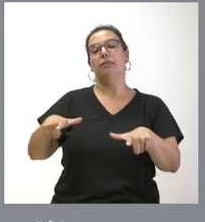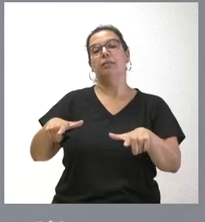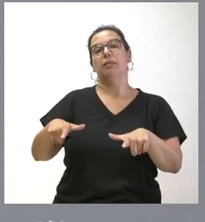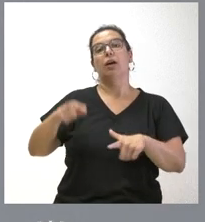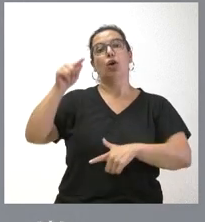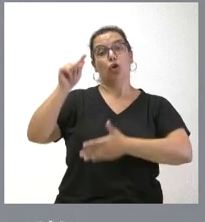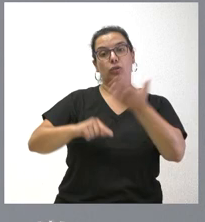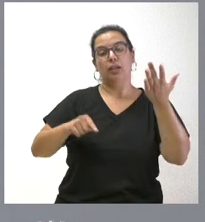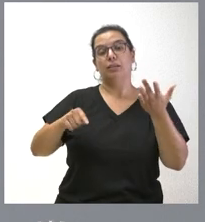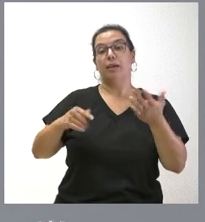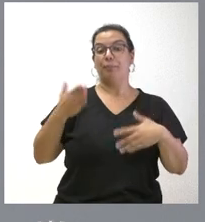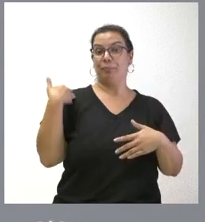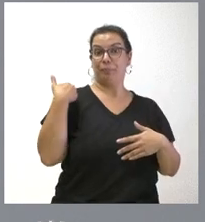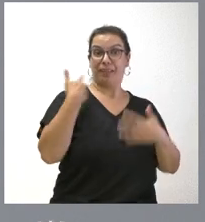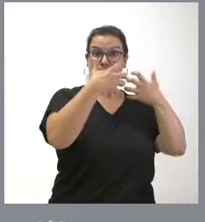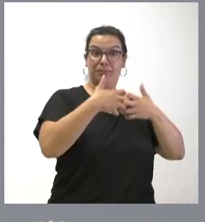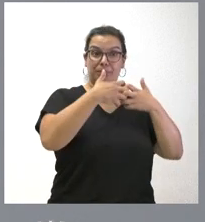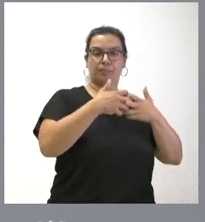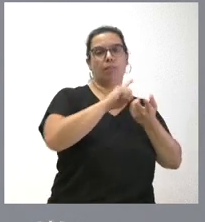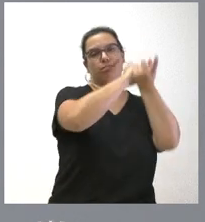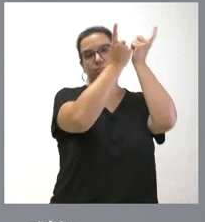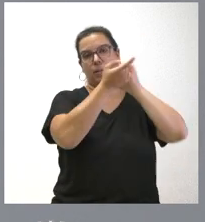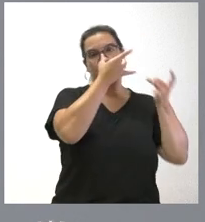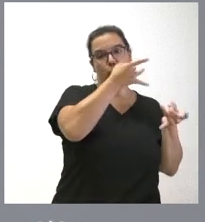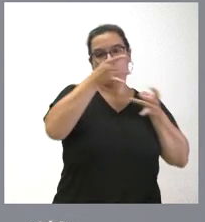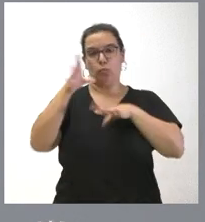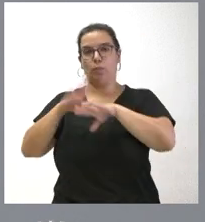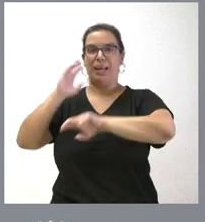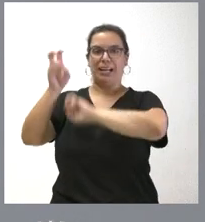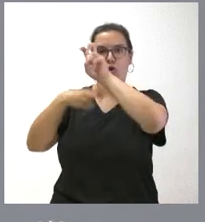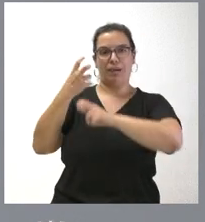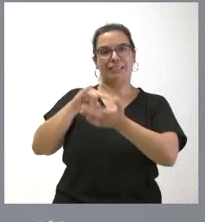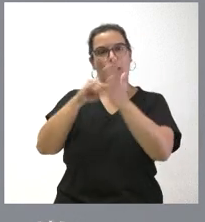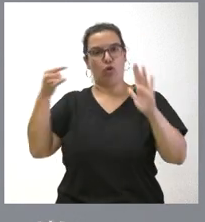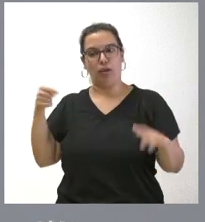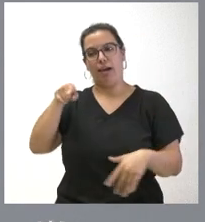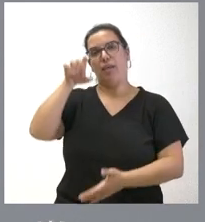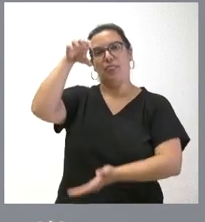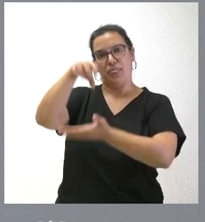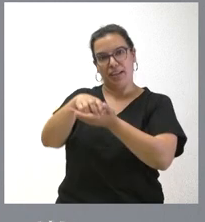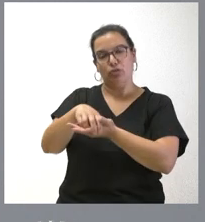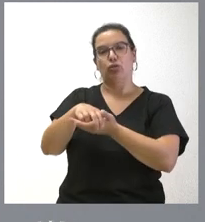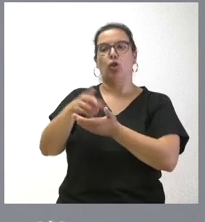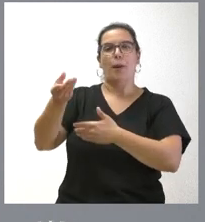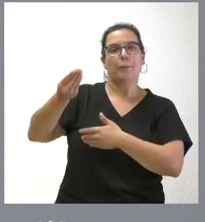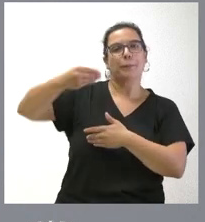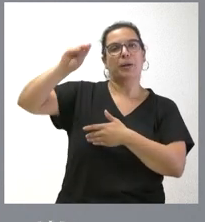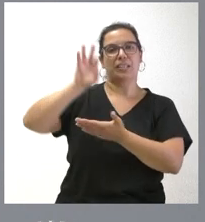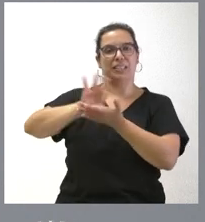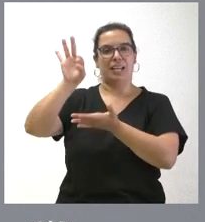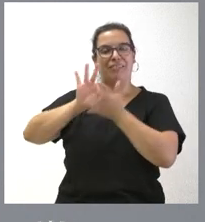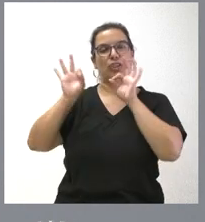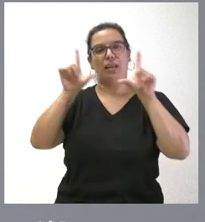contratación va a sustituir al equipo instalado actualmente con el fin de renovar la tecnología existente en este centro y completar la dotación del servicio